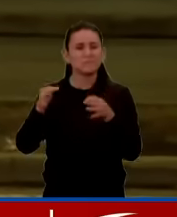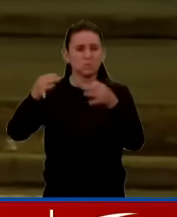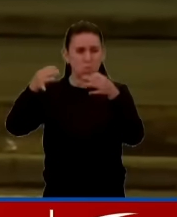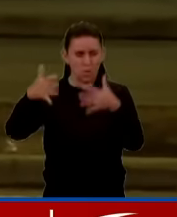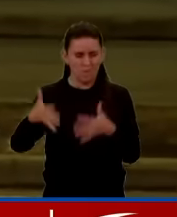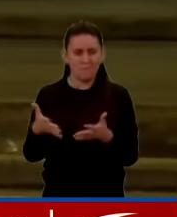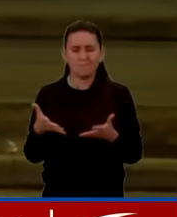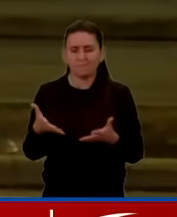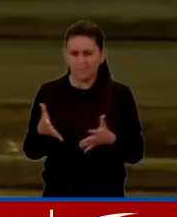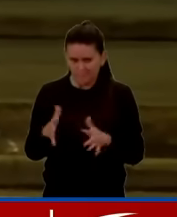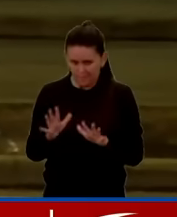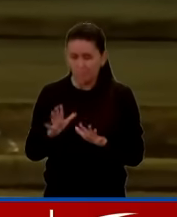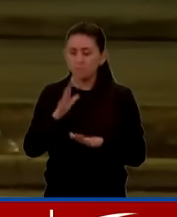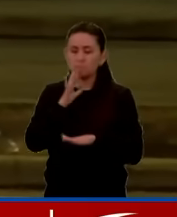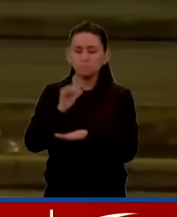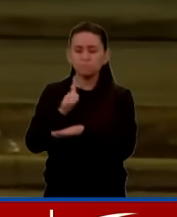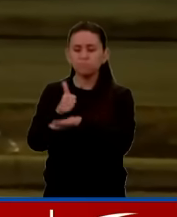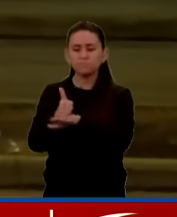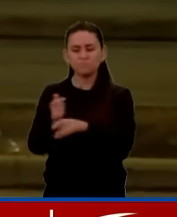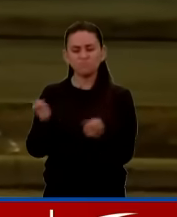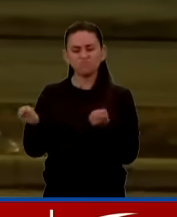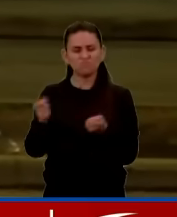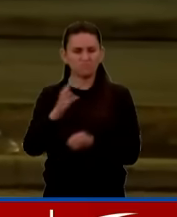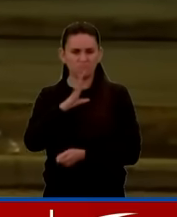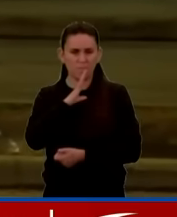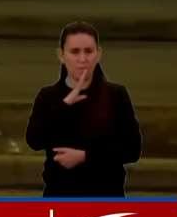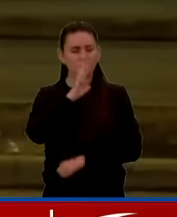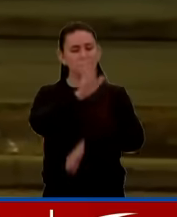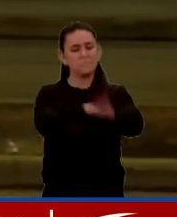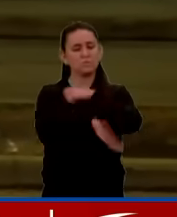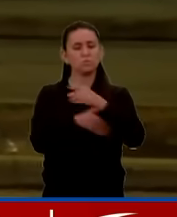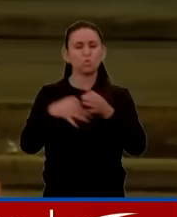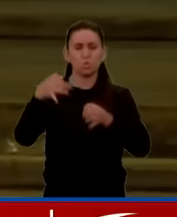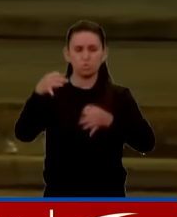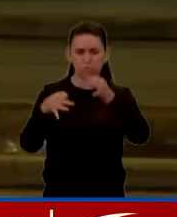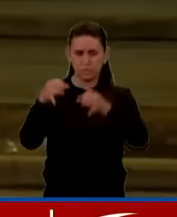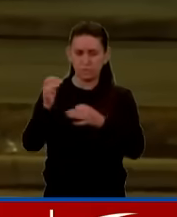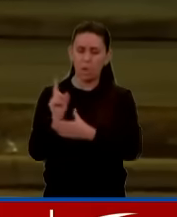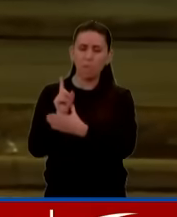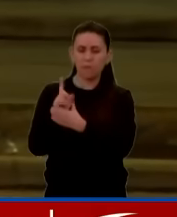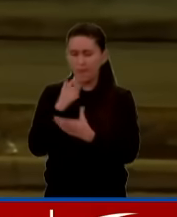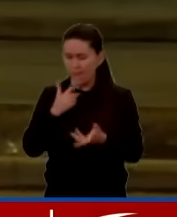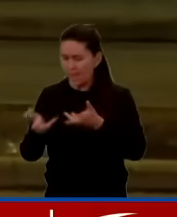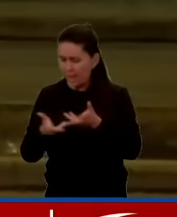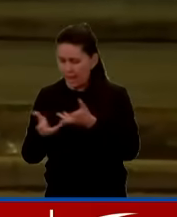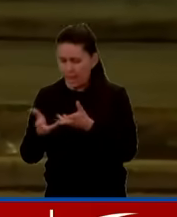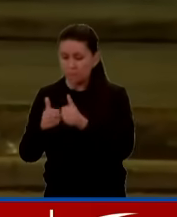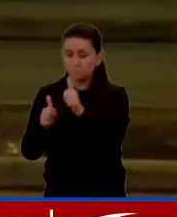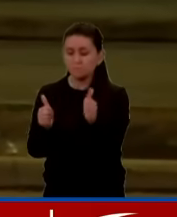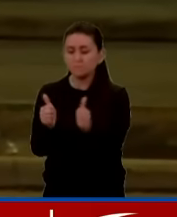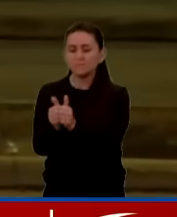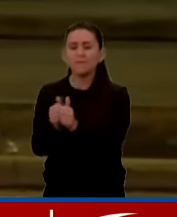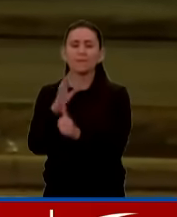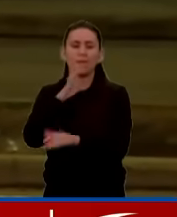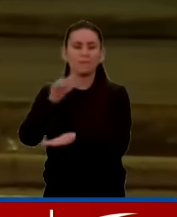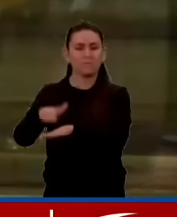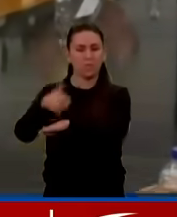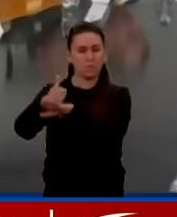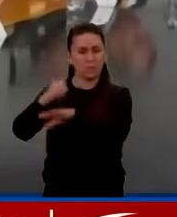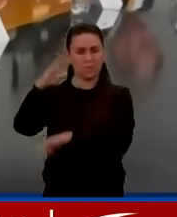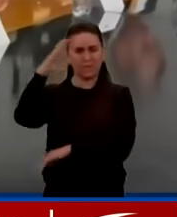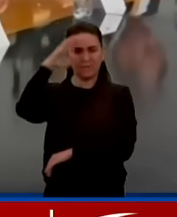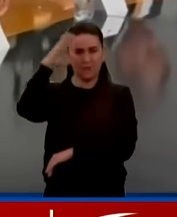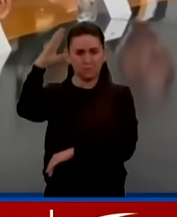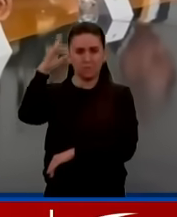fue encabezado por el ministro de Justicia Néstor Osuna y acompañado por el propio director de la policía, el